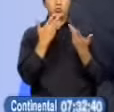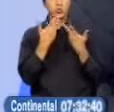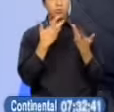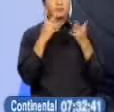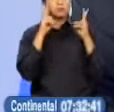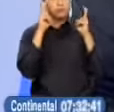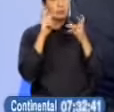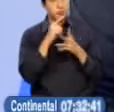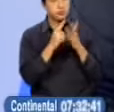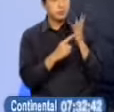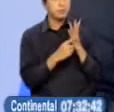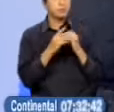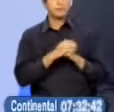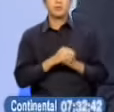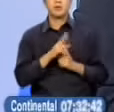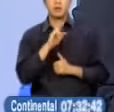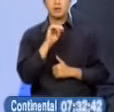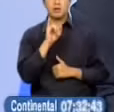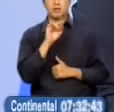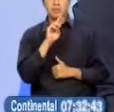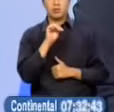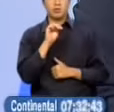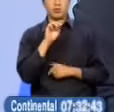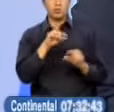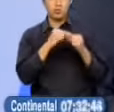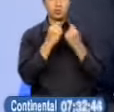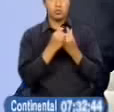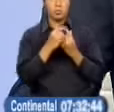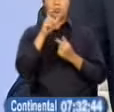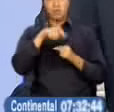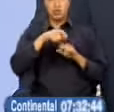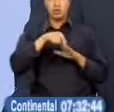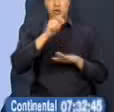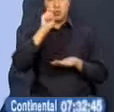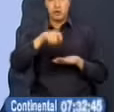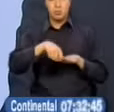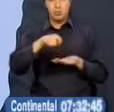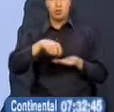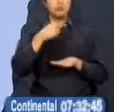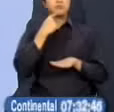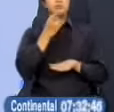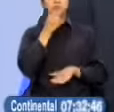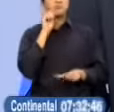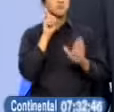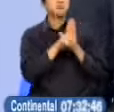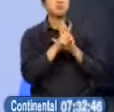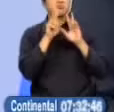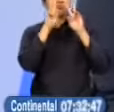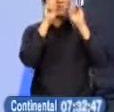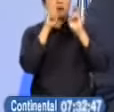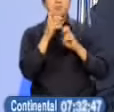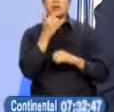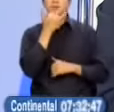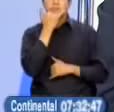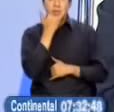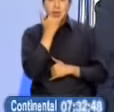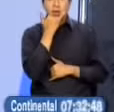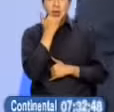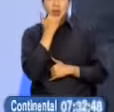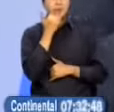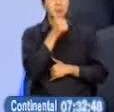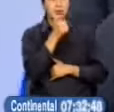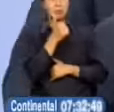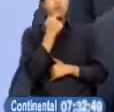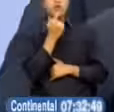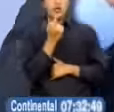siguiente ramiro garcía presidente el colegio abogados ha presentado demandas sobre una falsificación deliberada